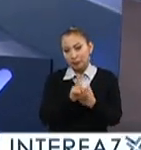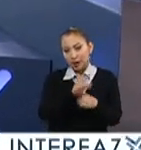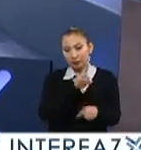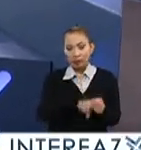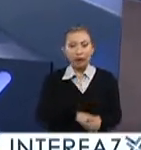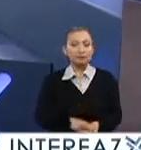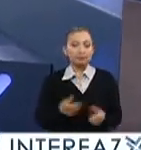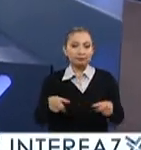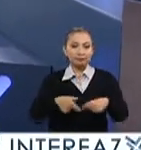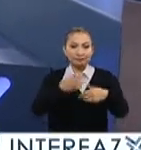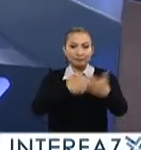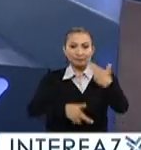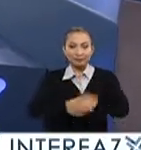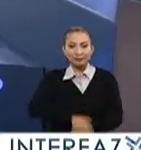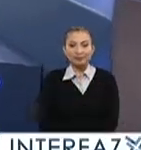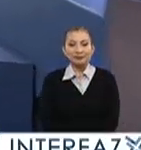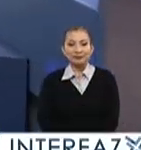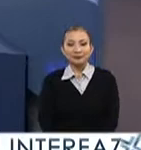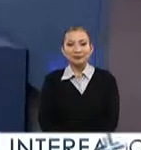naturales. Así es. Una pausa y volvemos.